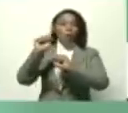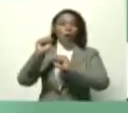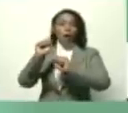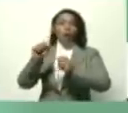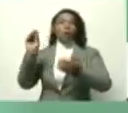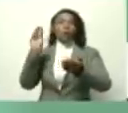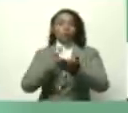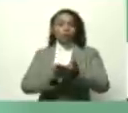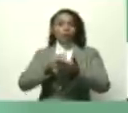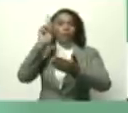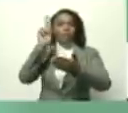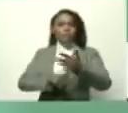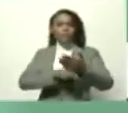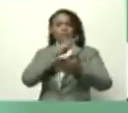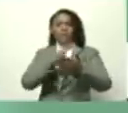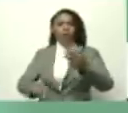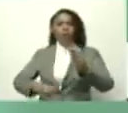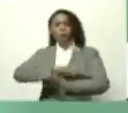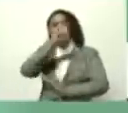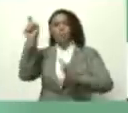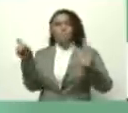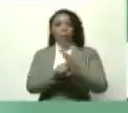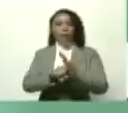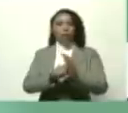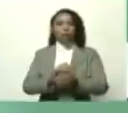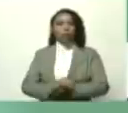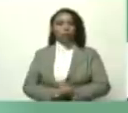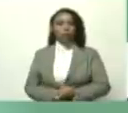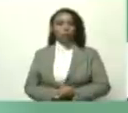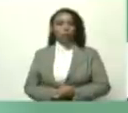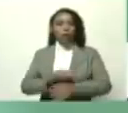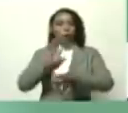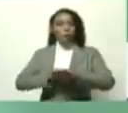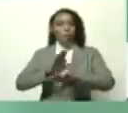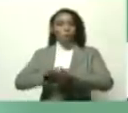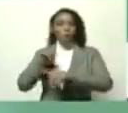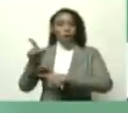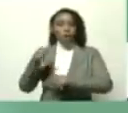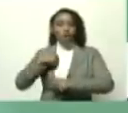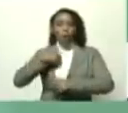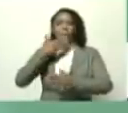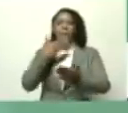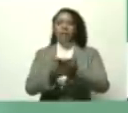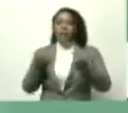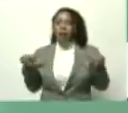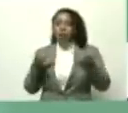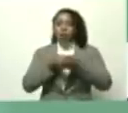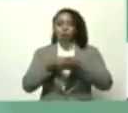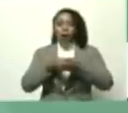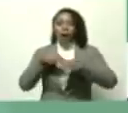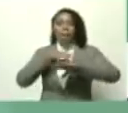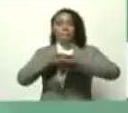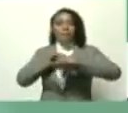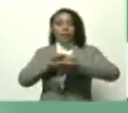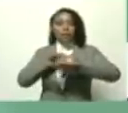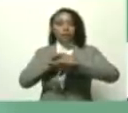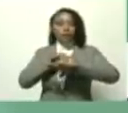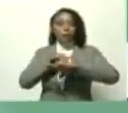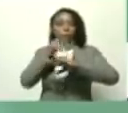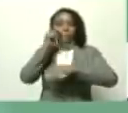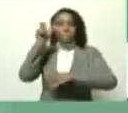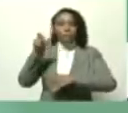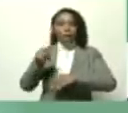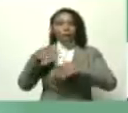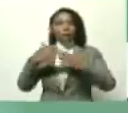vamos a exterminar de manera definitiva. Por eso pedí esa reunión a el ministro Ceballos,